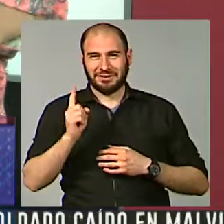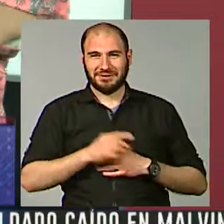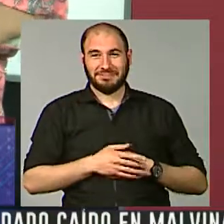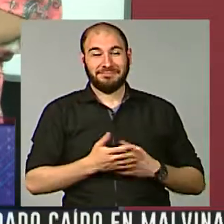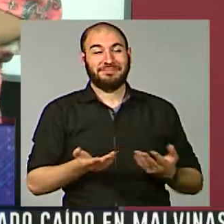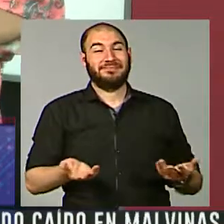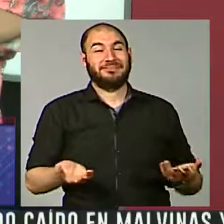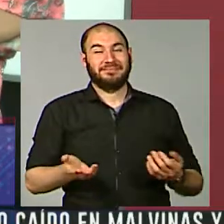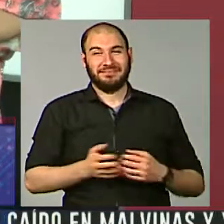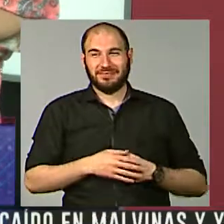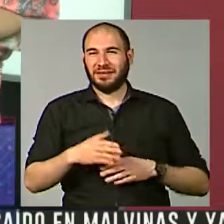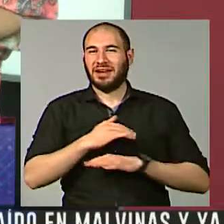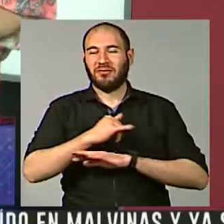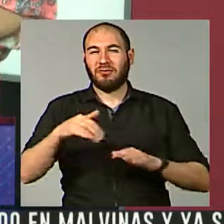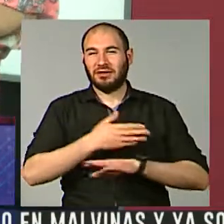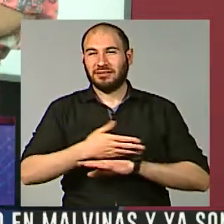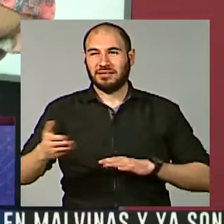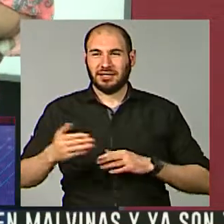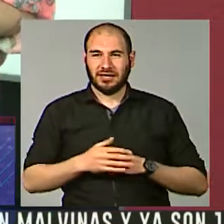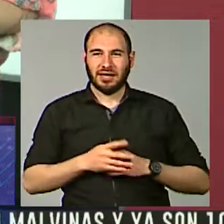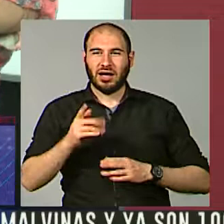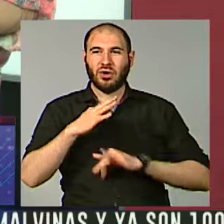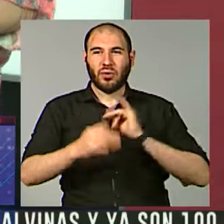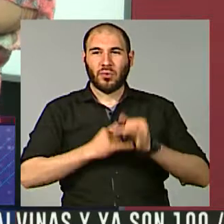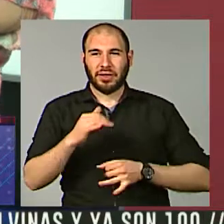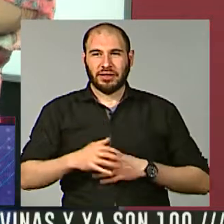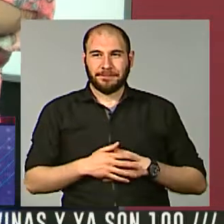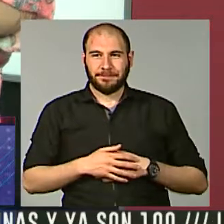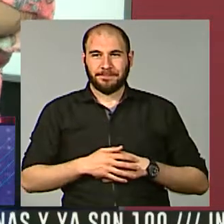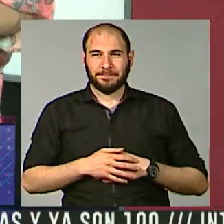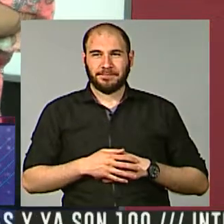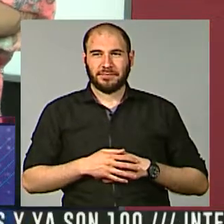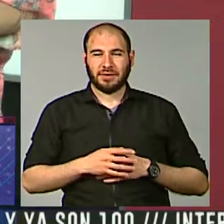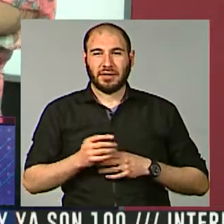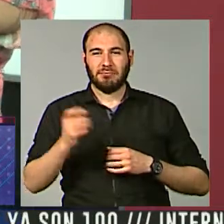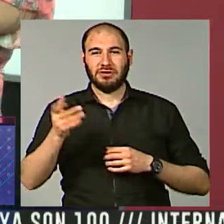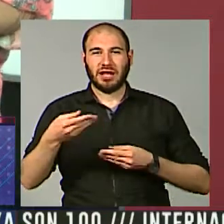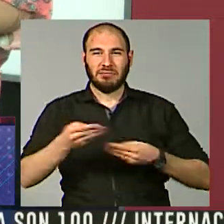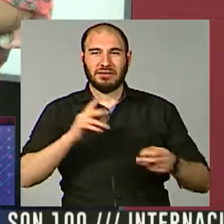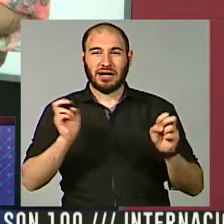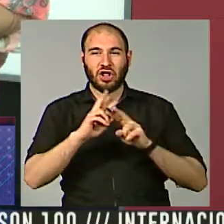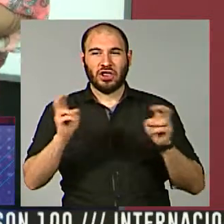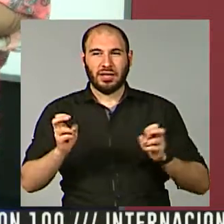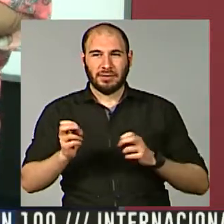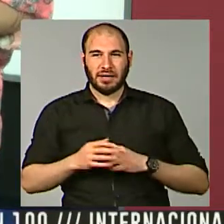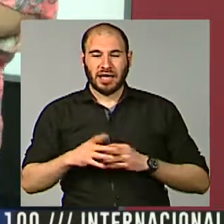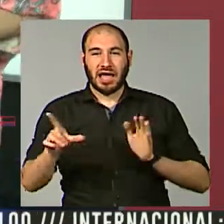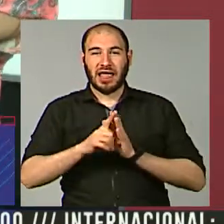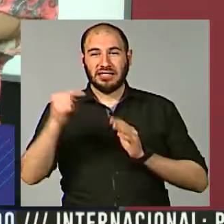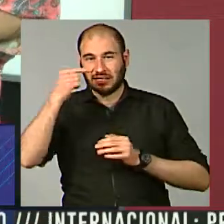vamos. Bueno, vamos a seguir con la información. En este caso vamos a hablar de lo que dicen los empresarios con respecto a la